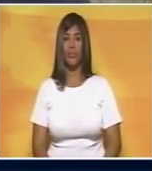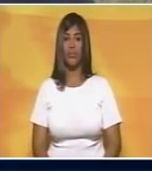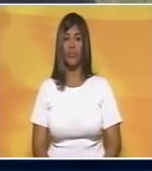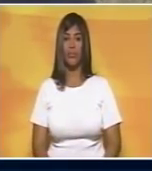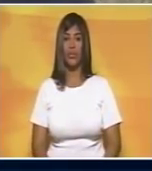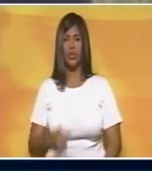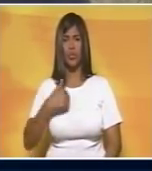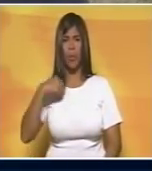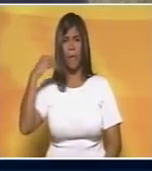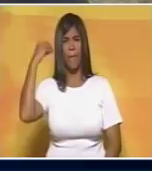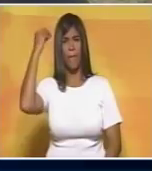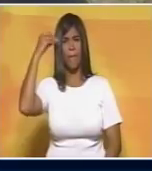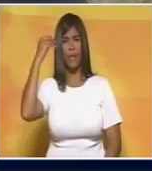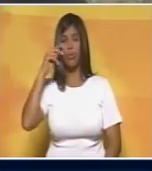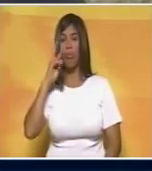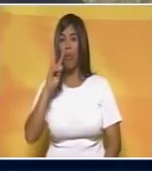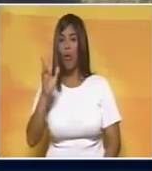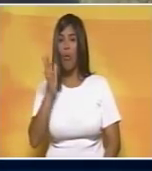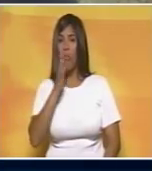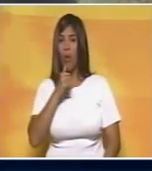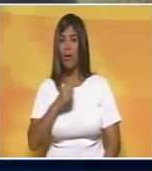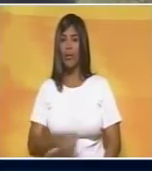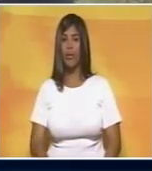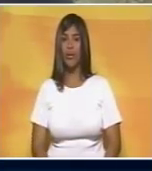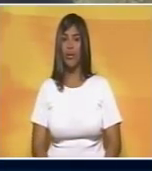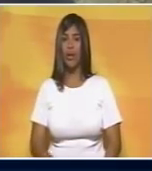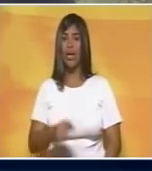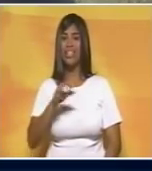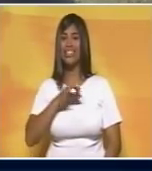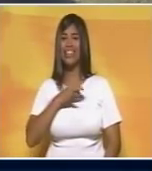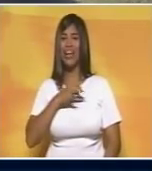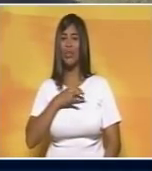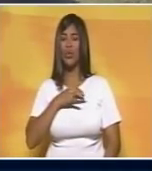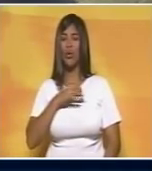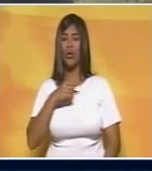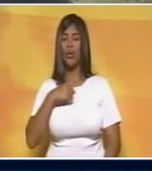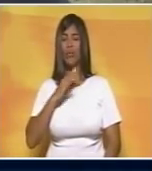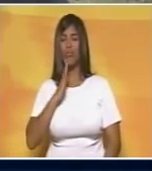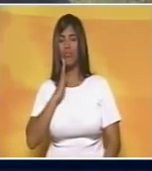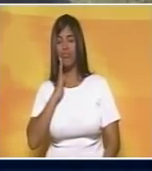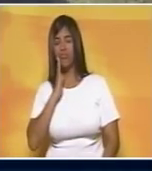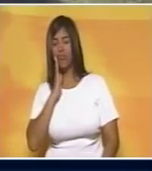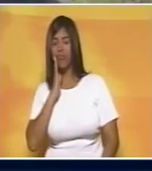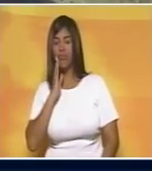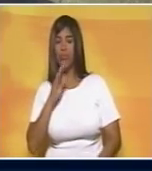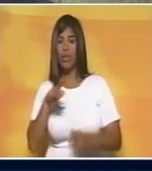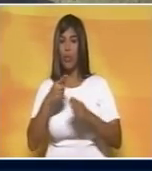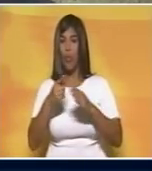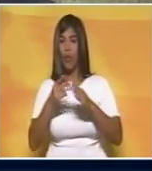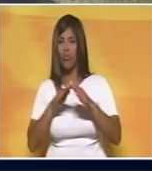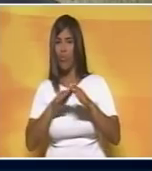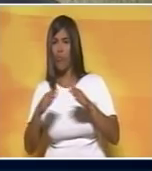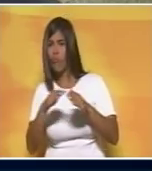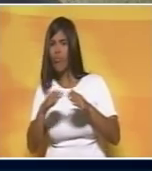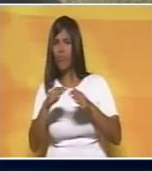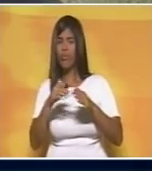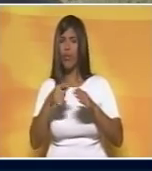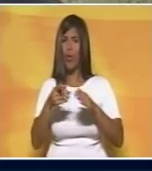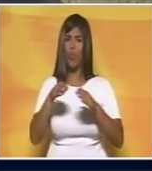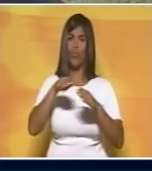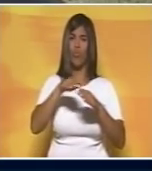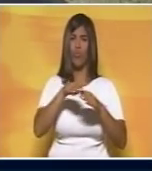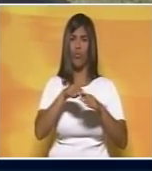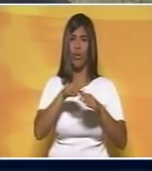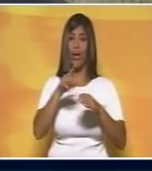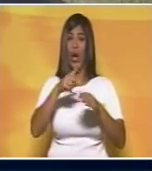para mí pienso, no estoy porque no lo estoy mirando, pero yo pienso que él se quedó dormido porque él mordió el hombrillo de la carretera y se volvió a subir a la carretera. Cuando él se vuelve a